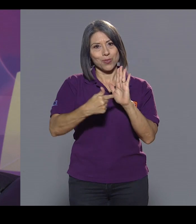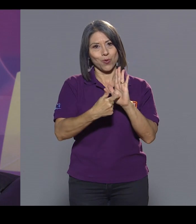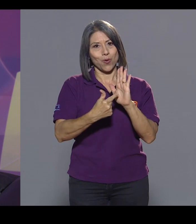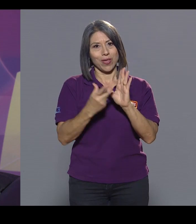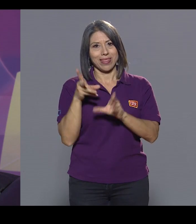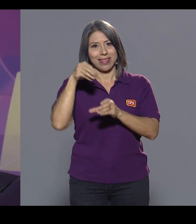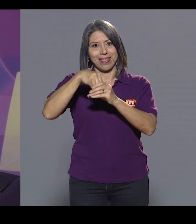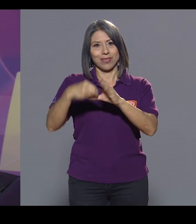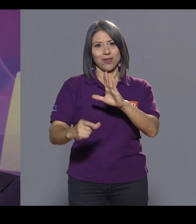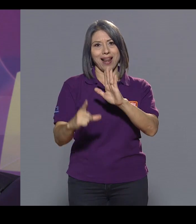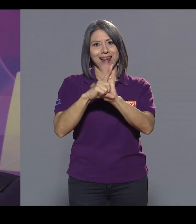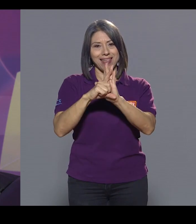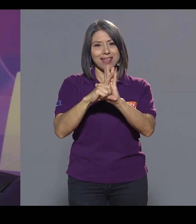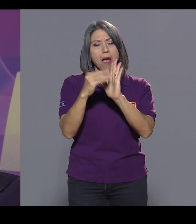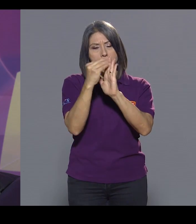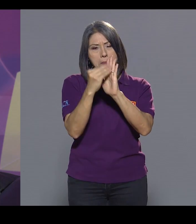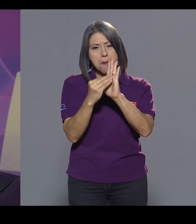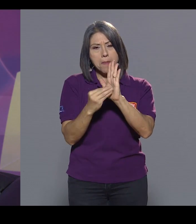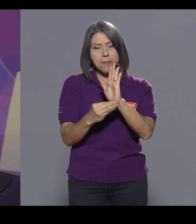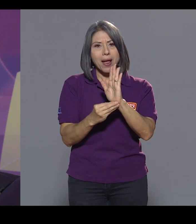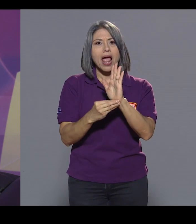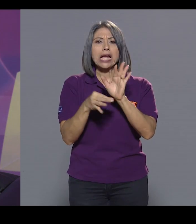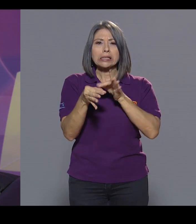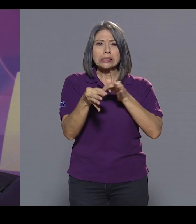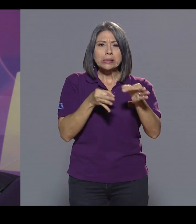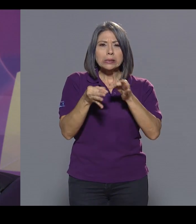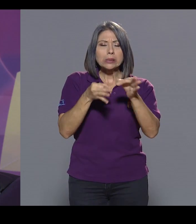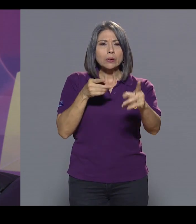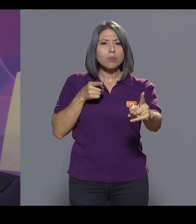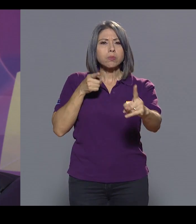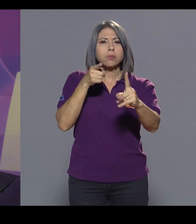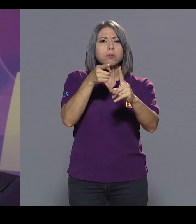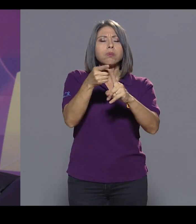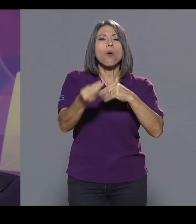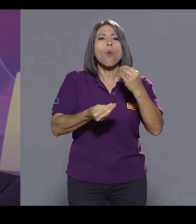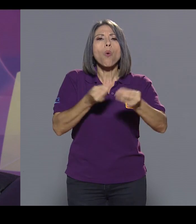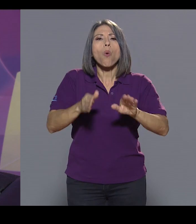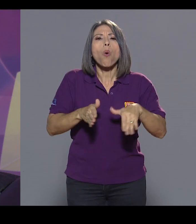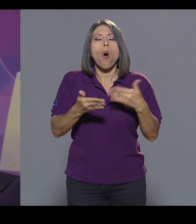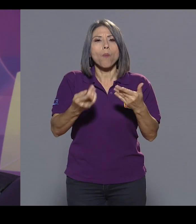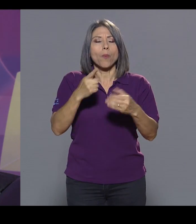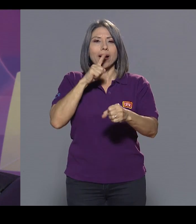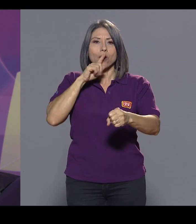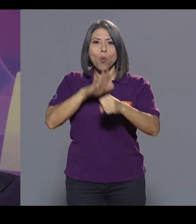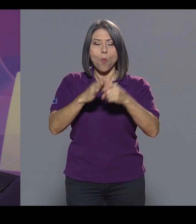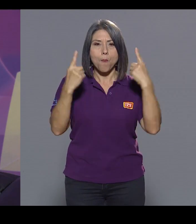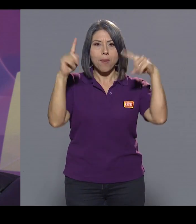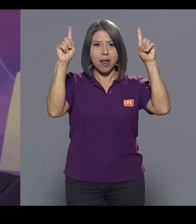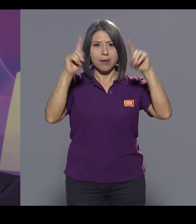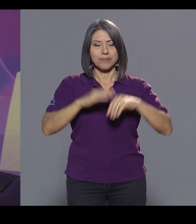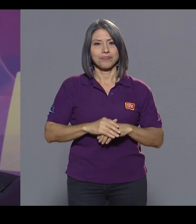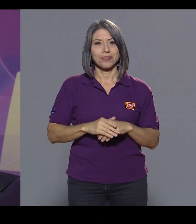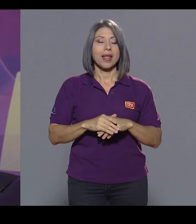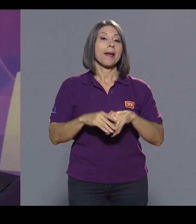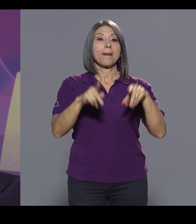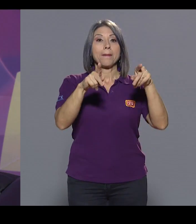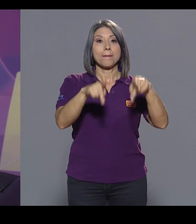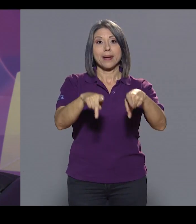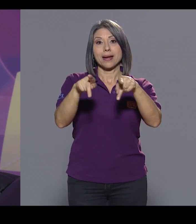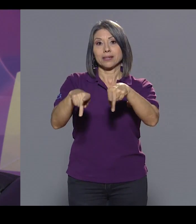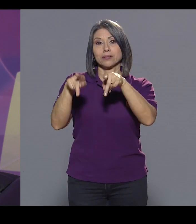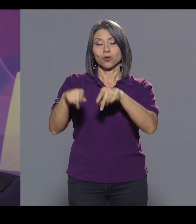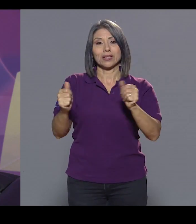da toda una ruta operativa para poder hacer ese cumplimiento. Las personas